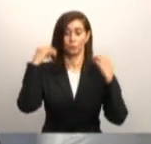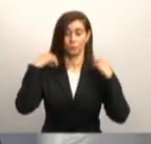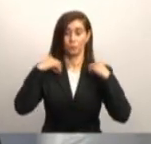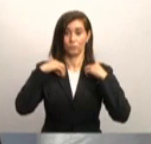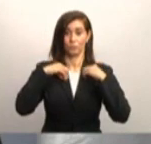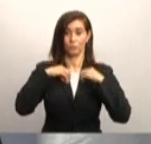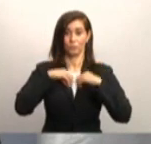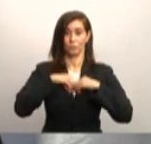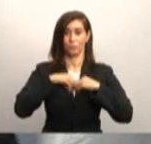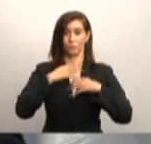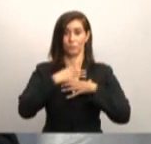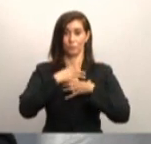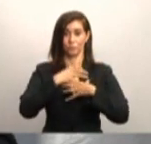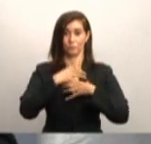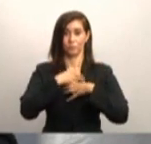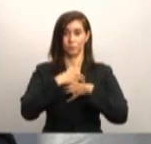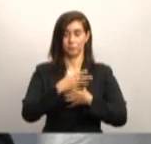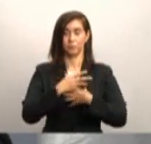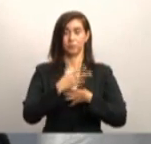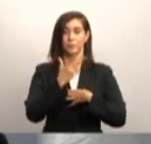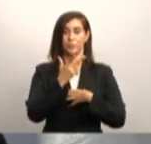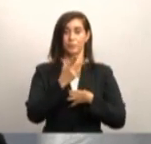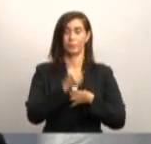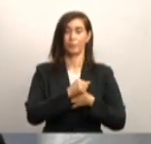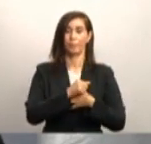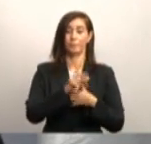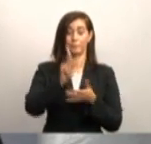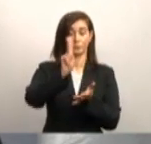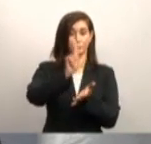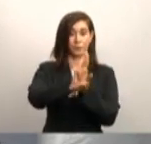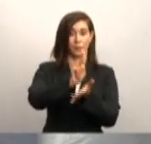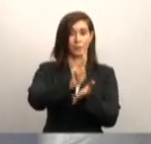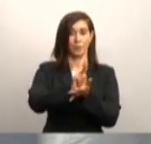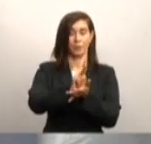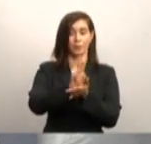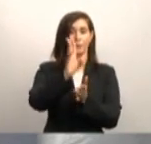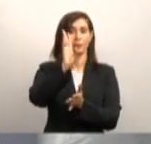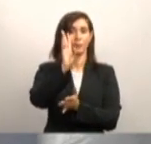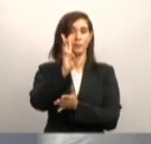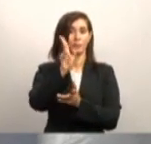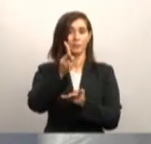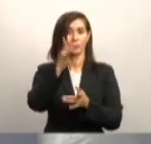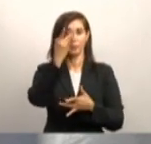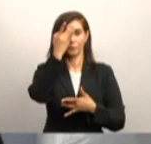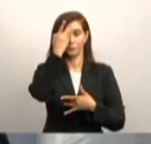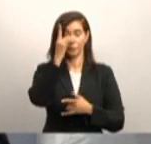en ventilación. En La Vega, de 6,